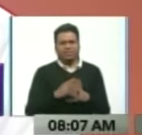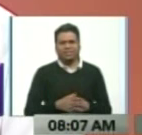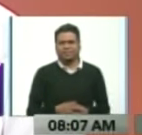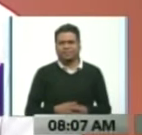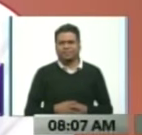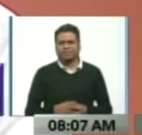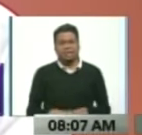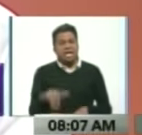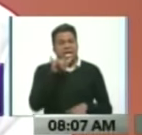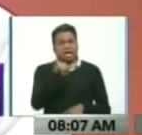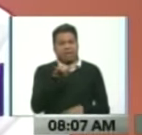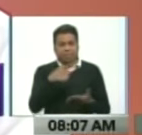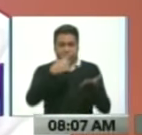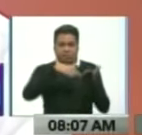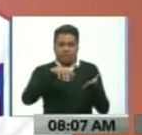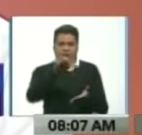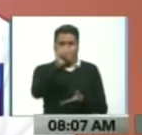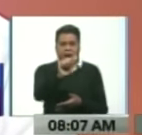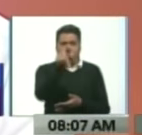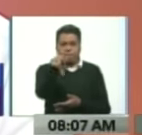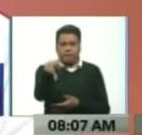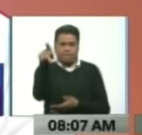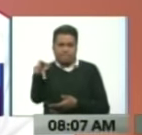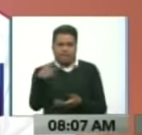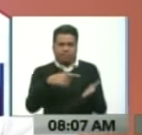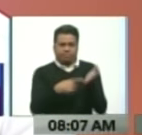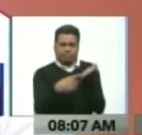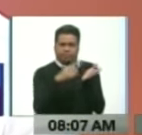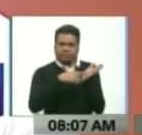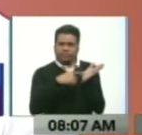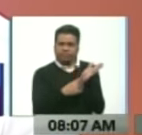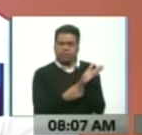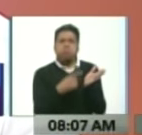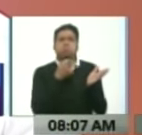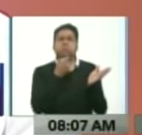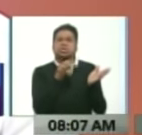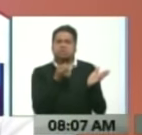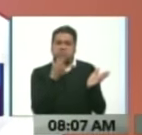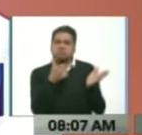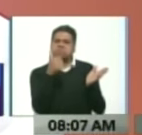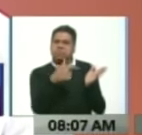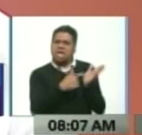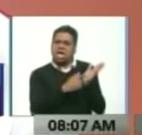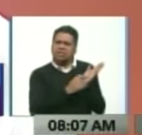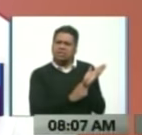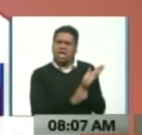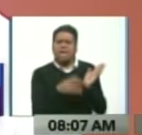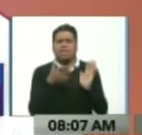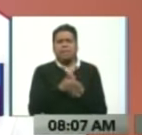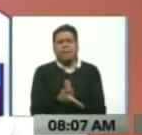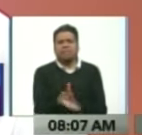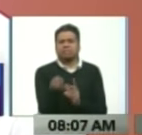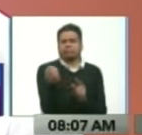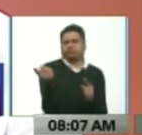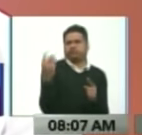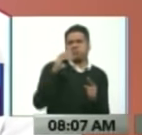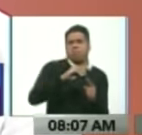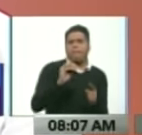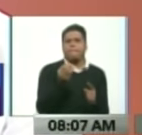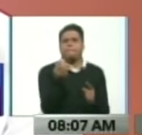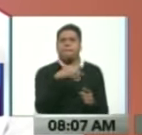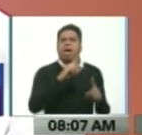en la misma Play Store la gente comenta, la gente dice, bueno, me parece bien esto, ¿qué tal si le agregaran esto? Entonces